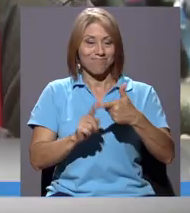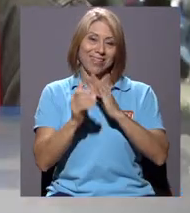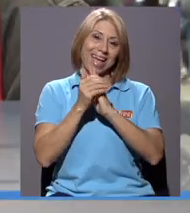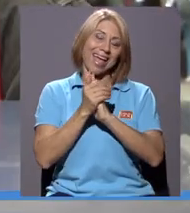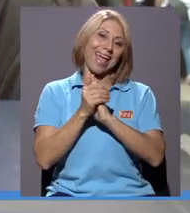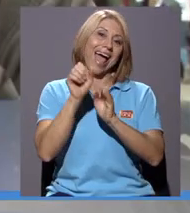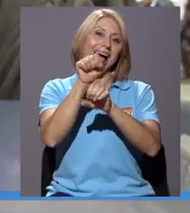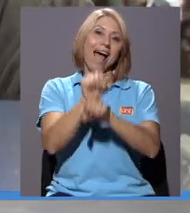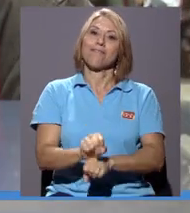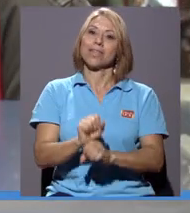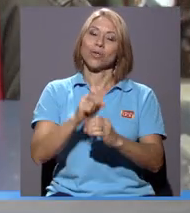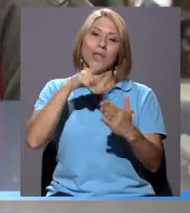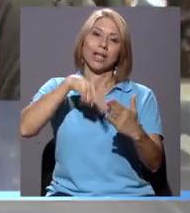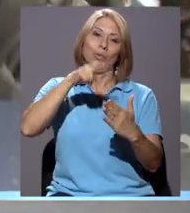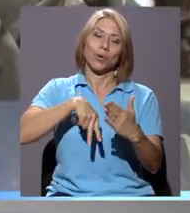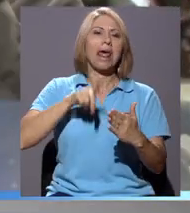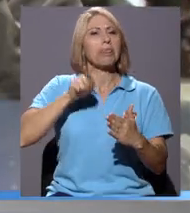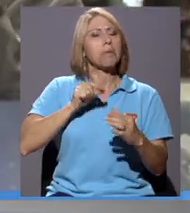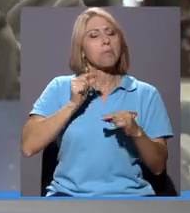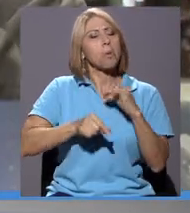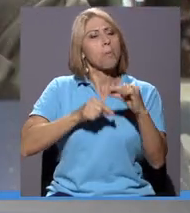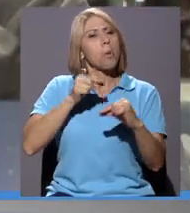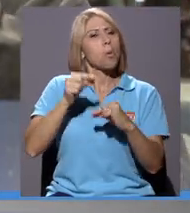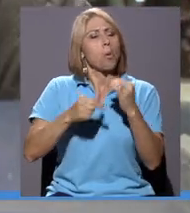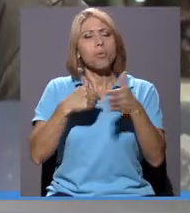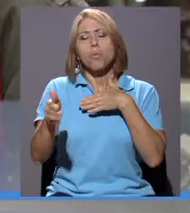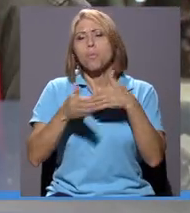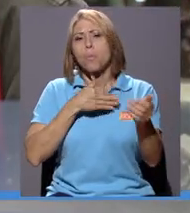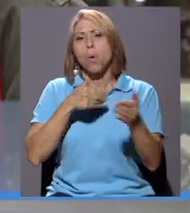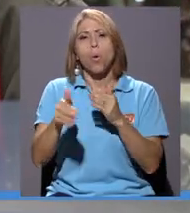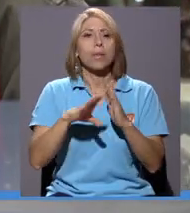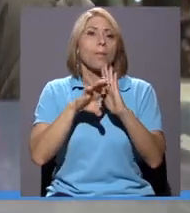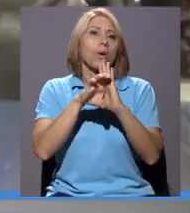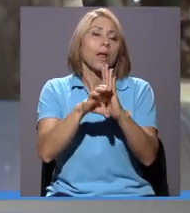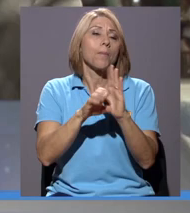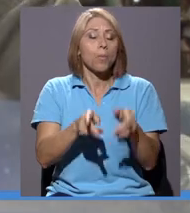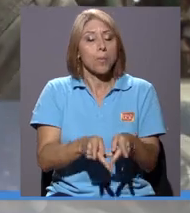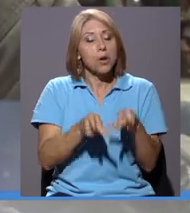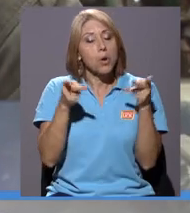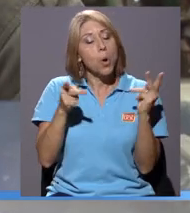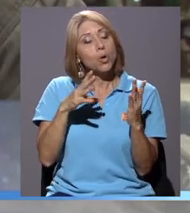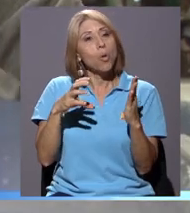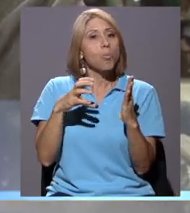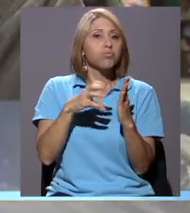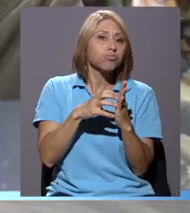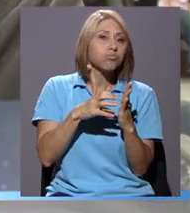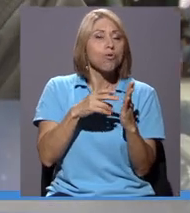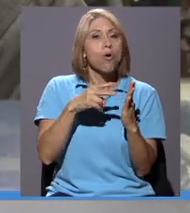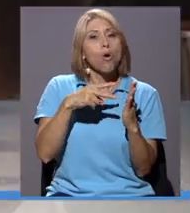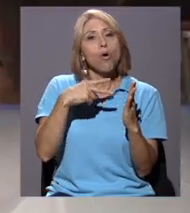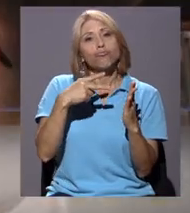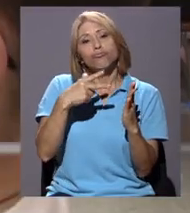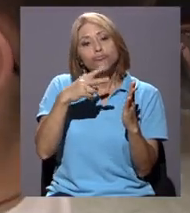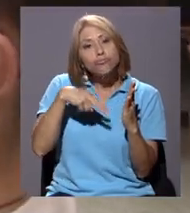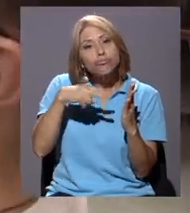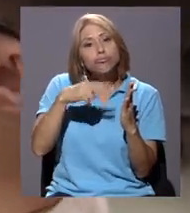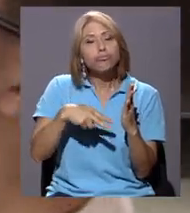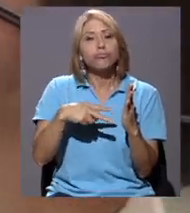Hay que empezar a leer de poquito en poquito. Se puede empezar a leer un reportaje, un periódico, 1 o 2 veces por